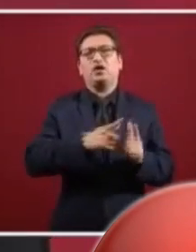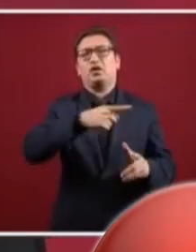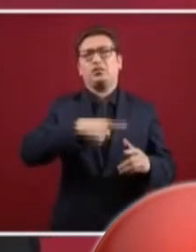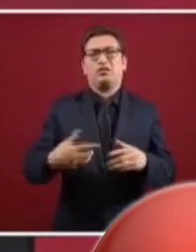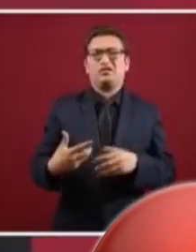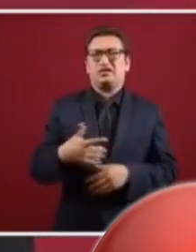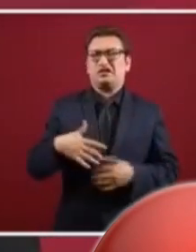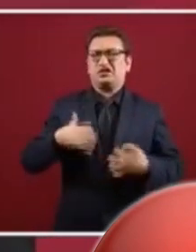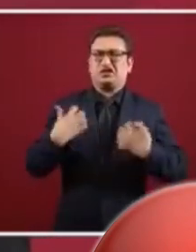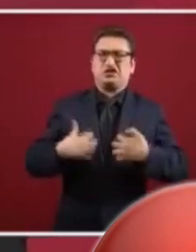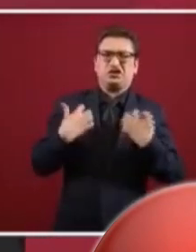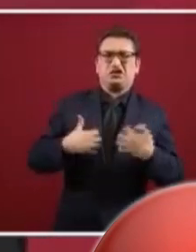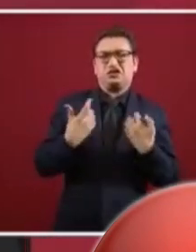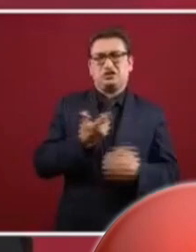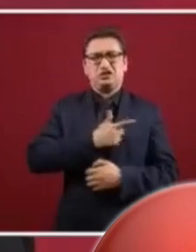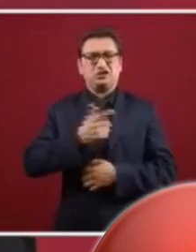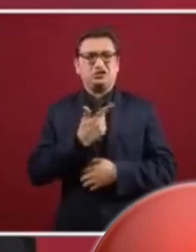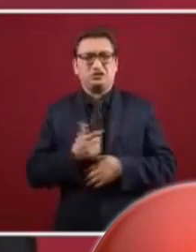y